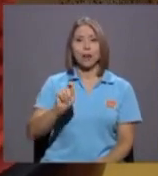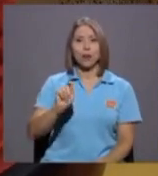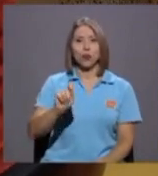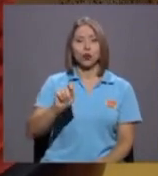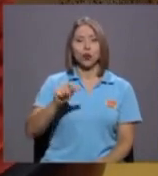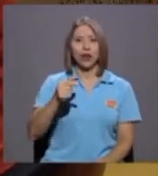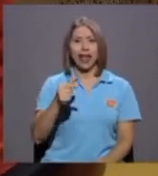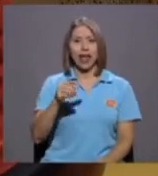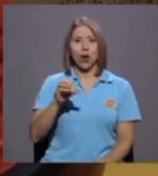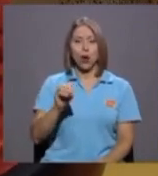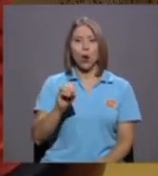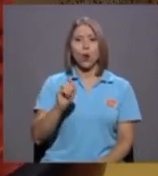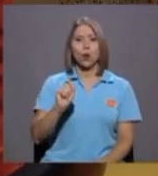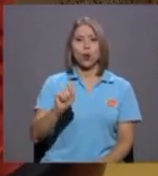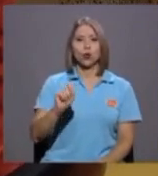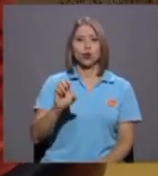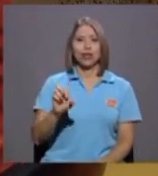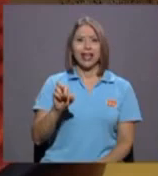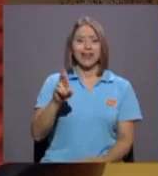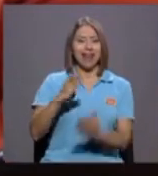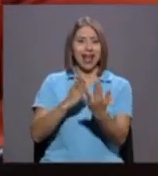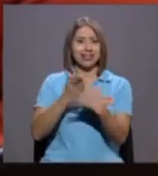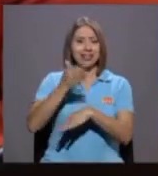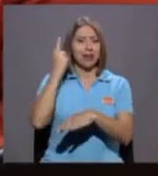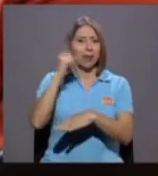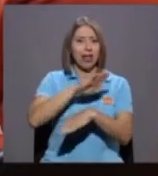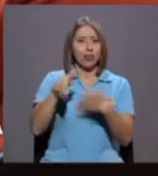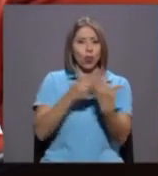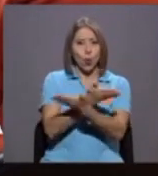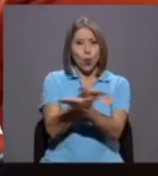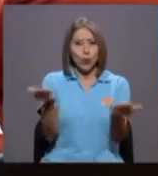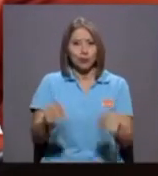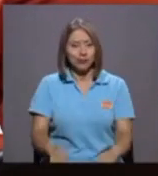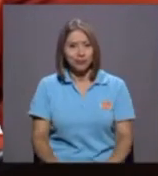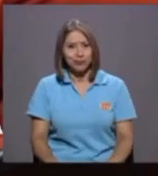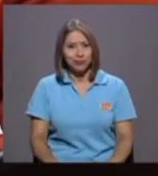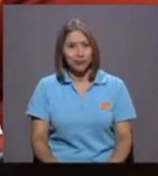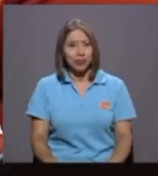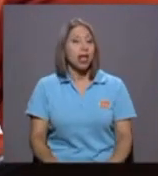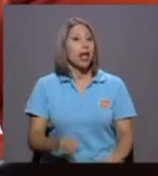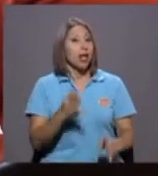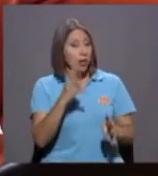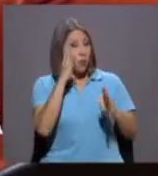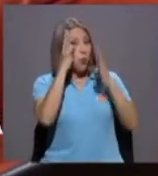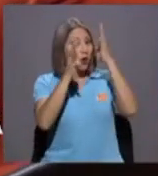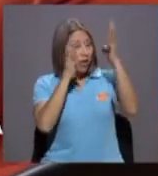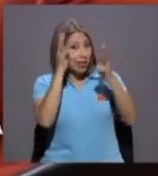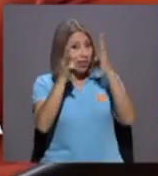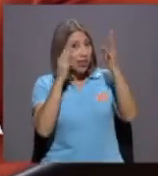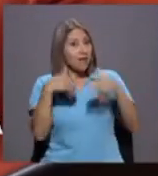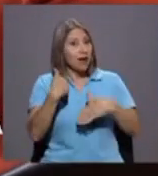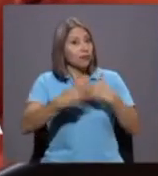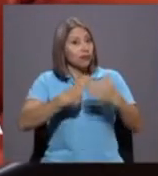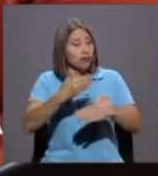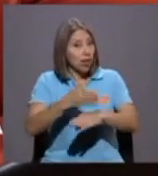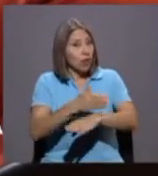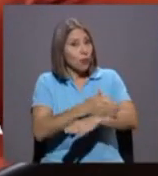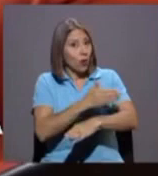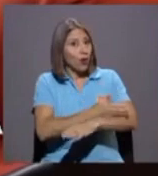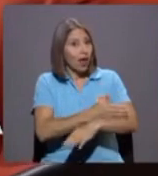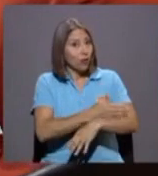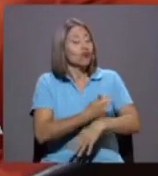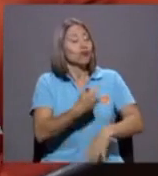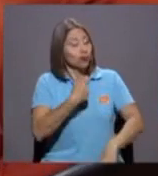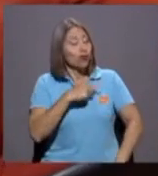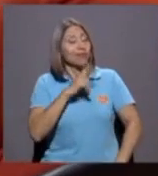www.cgr.go.cr, accesible para todos los ciudadanos. Y muy creativa, la han ido mejorando a través del tiempo. Pues, pongo la mano en